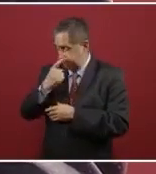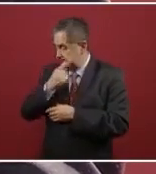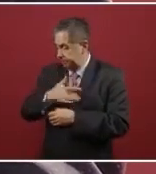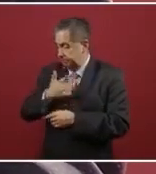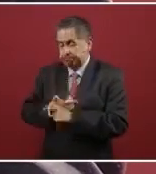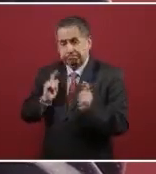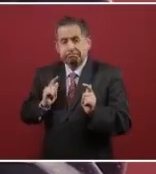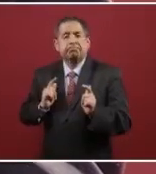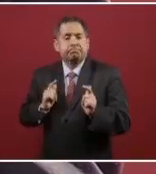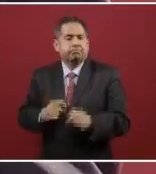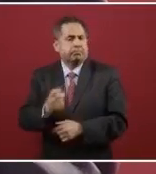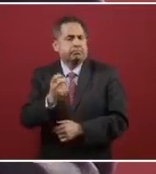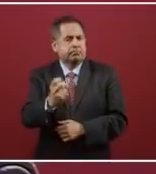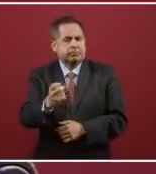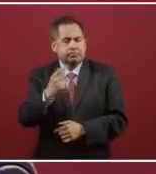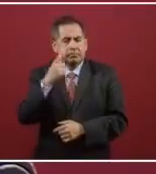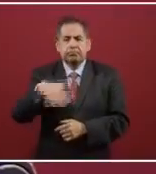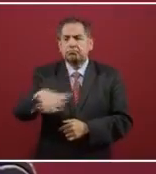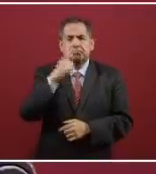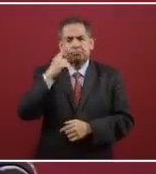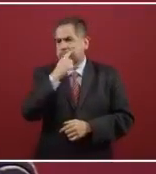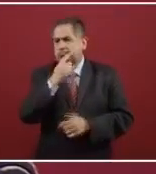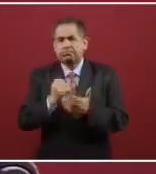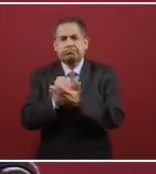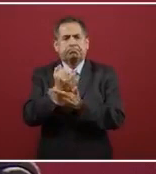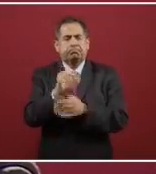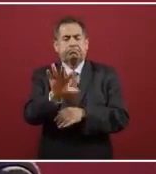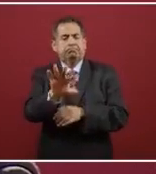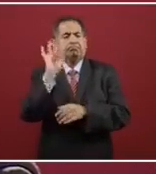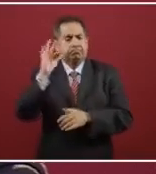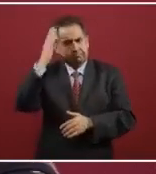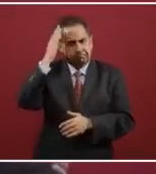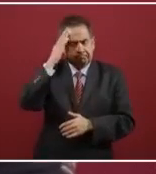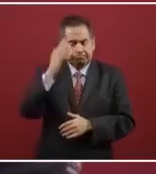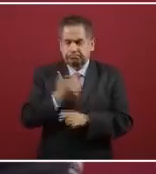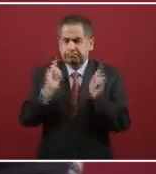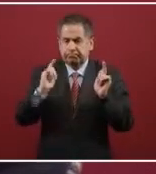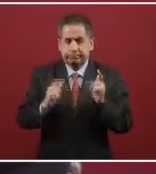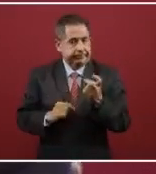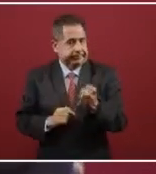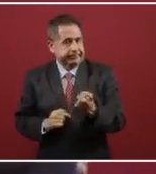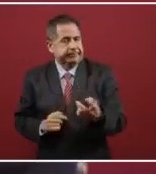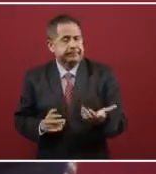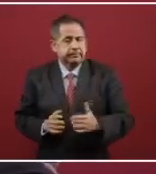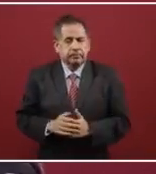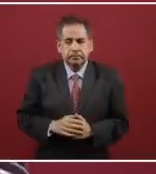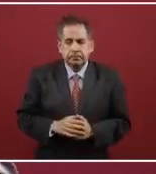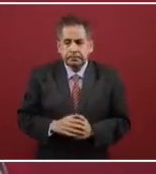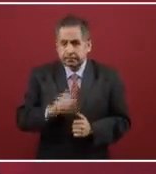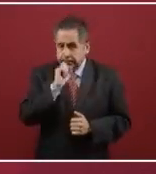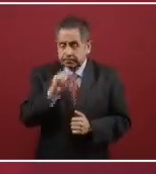el que haya democracia sindical. Es muy importante